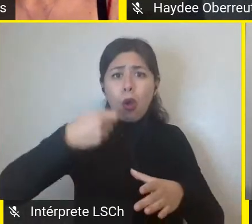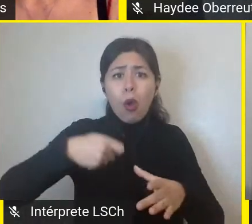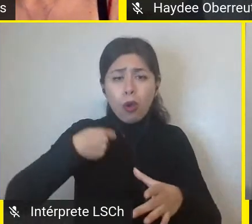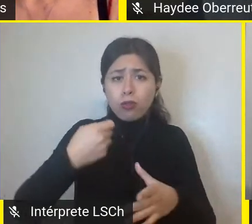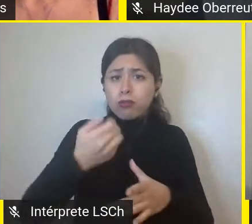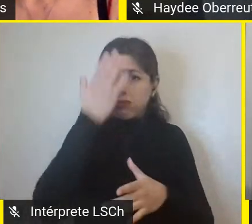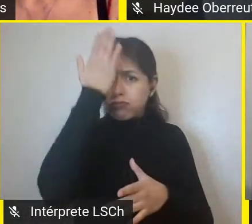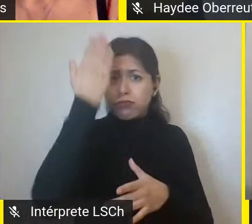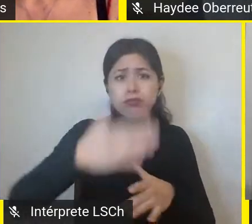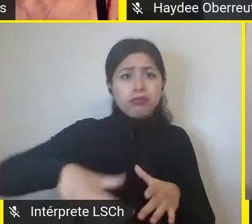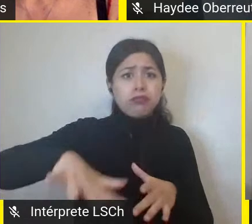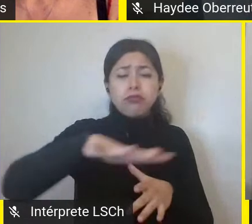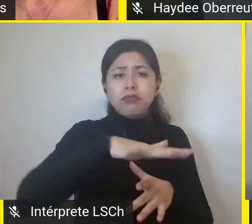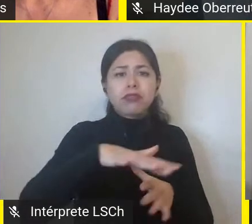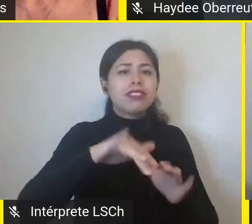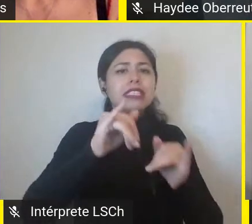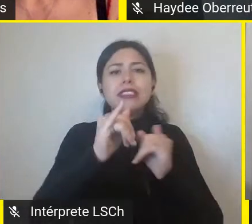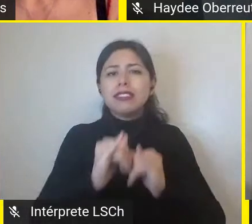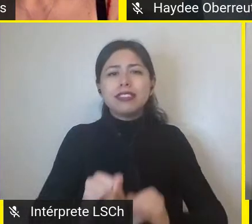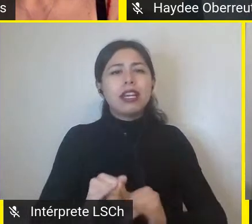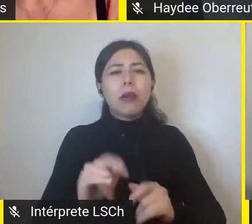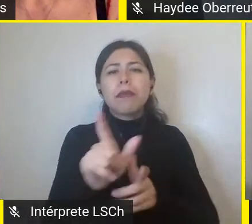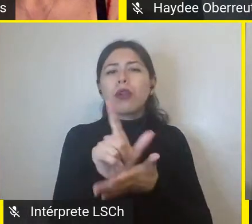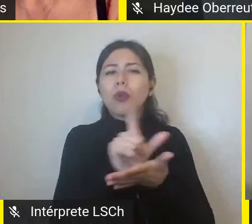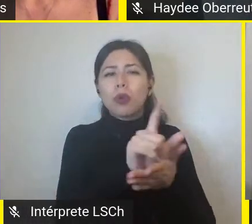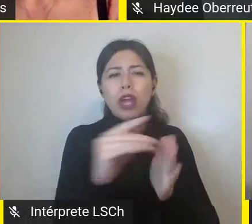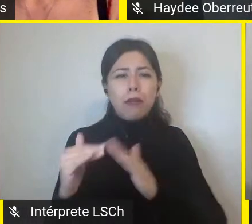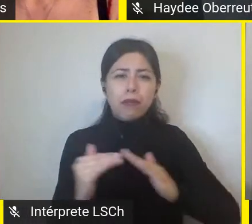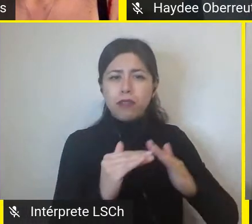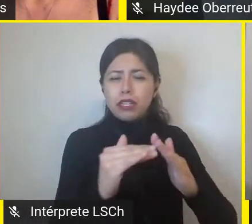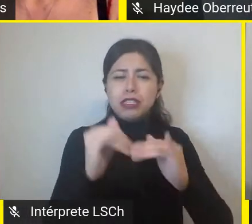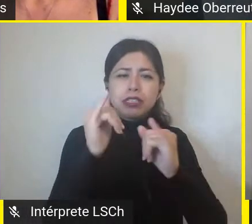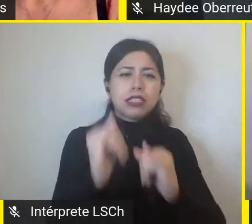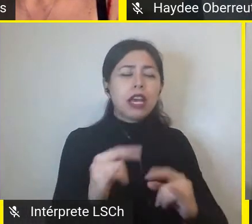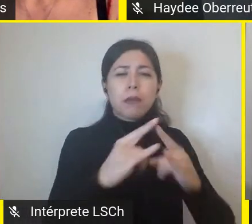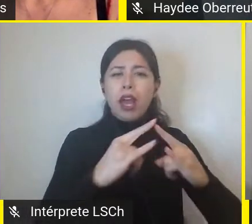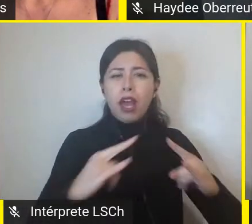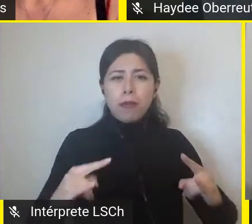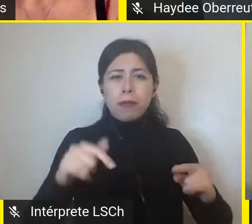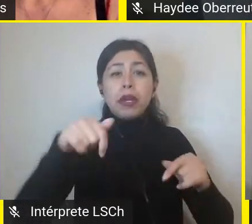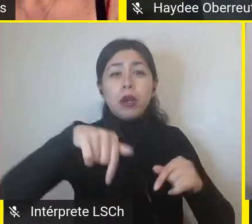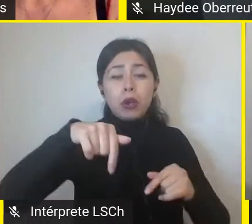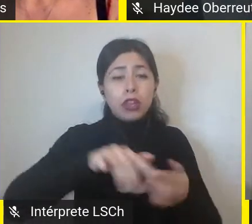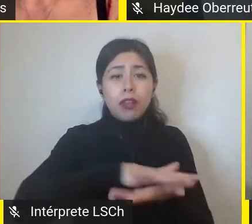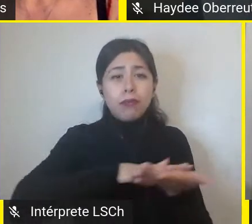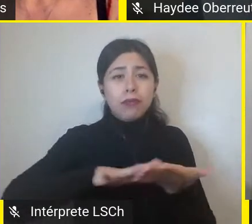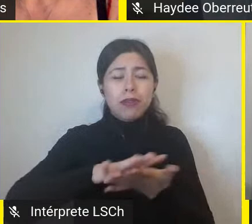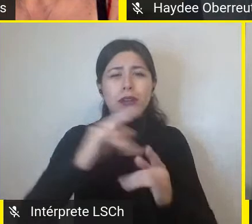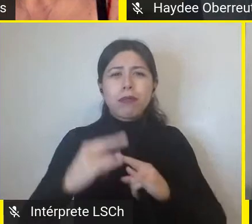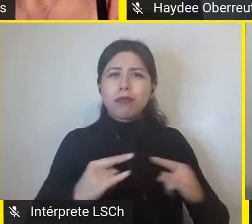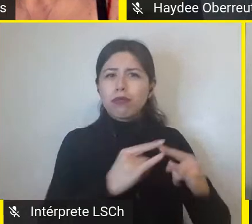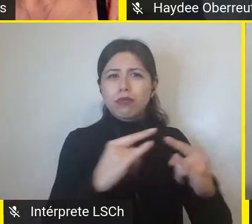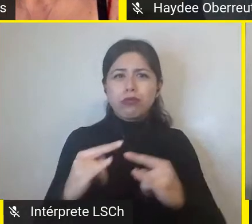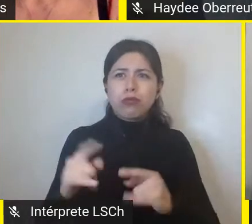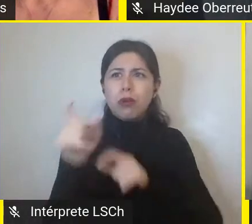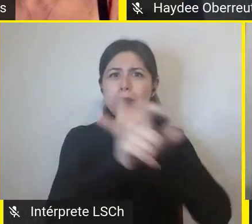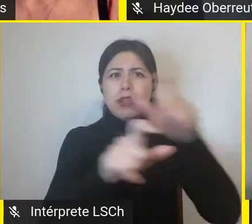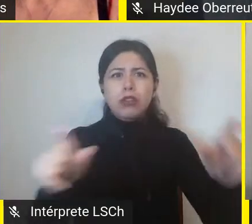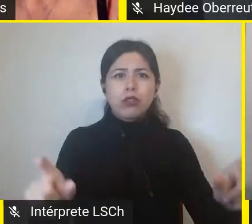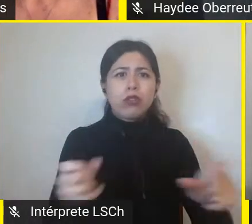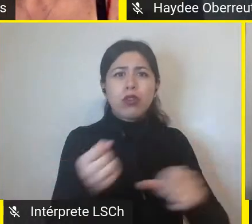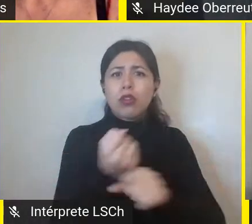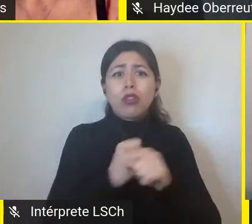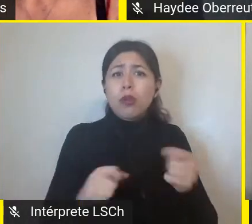poblacionales, siempre en los campamentos, que hoy día, por ejemplo, los campamentos están llenándose con gente que no puede ya pagar su casa.